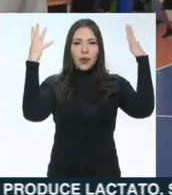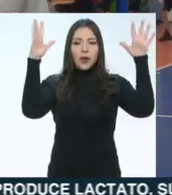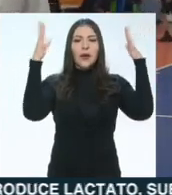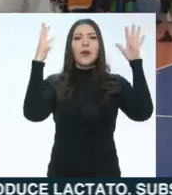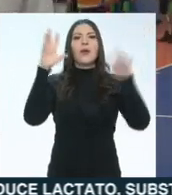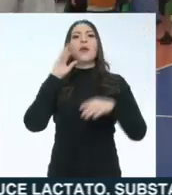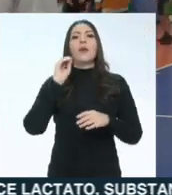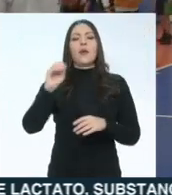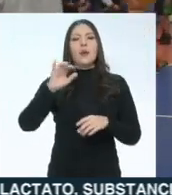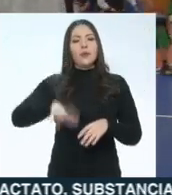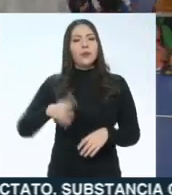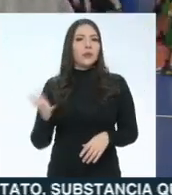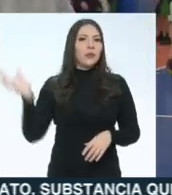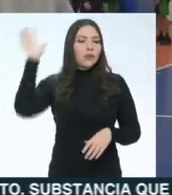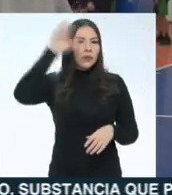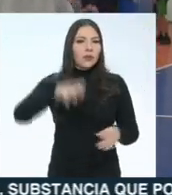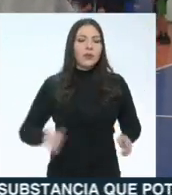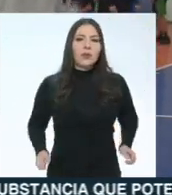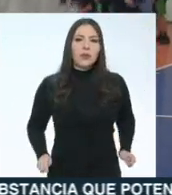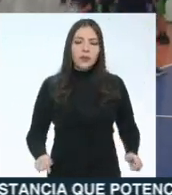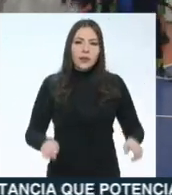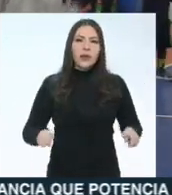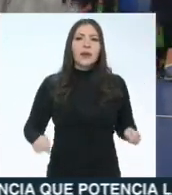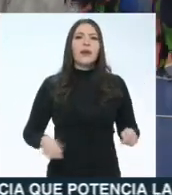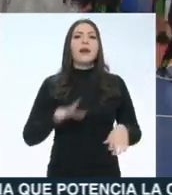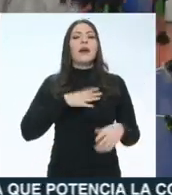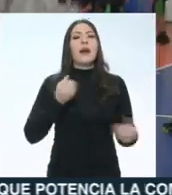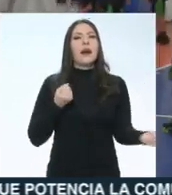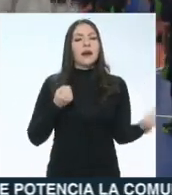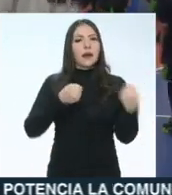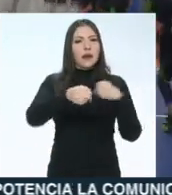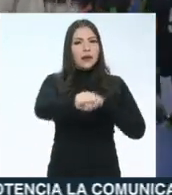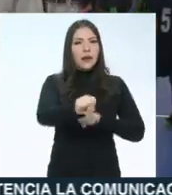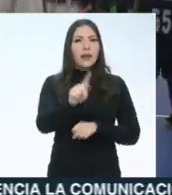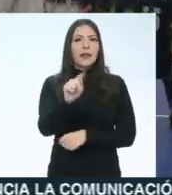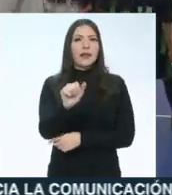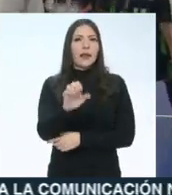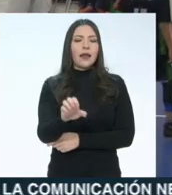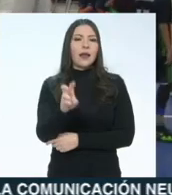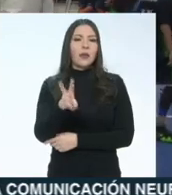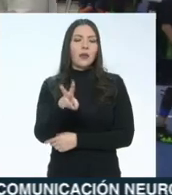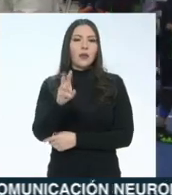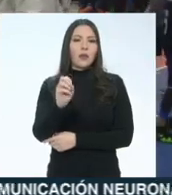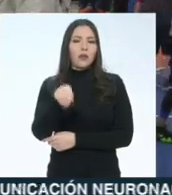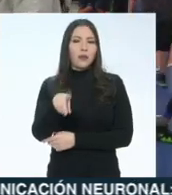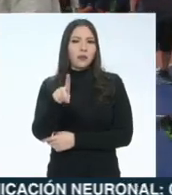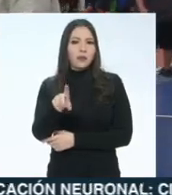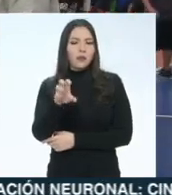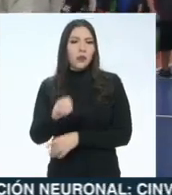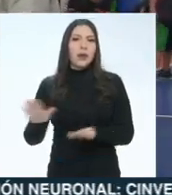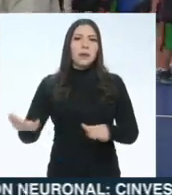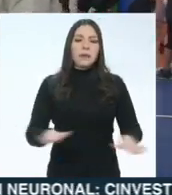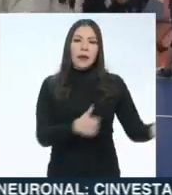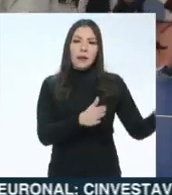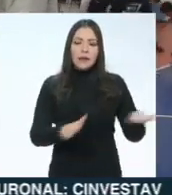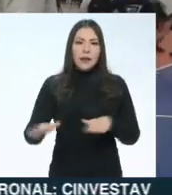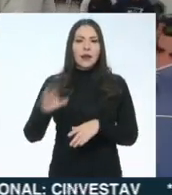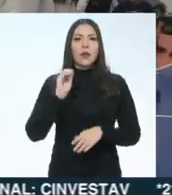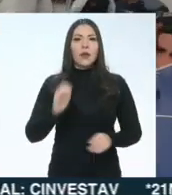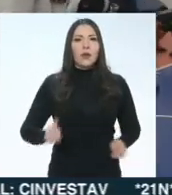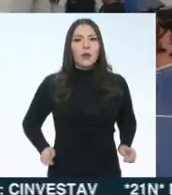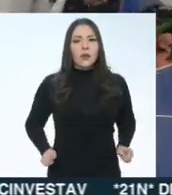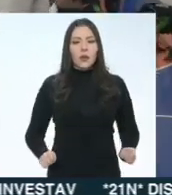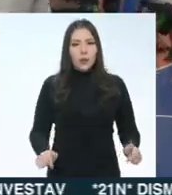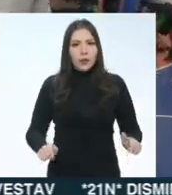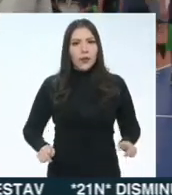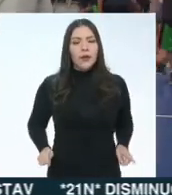de ruedas, tai chi, artes marciales como el taekwondo, patinaje artístico en silla sobre ruedas, rugby